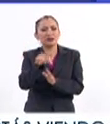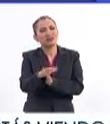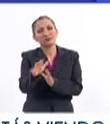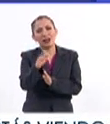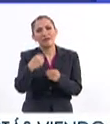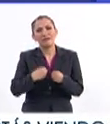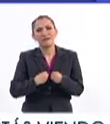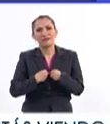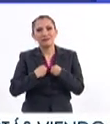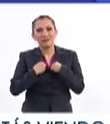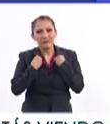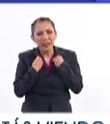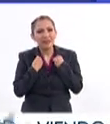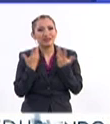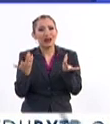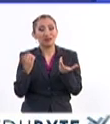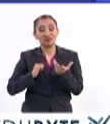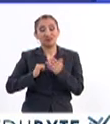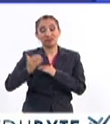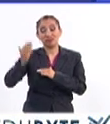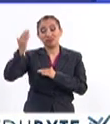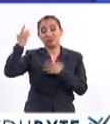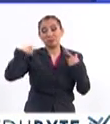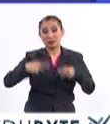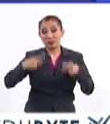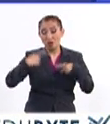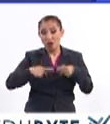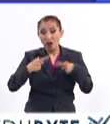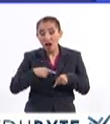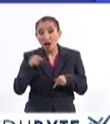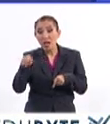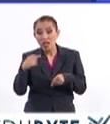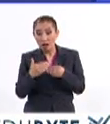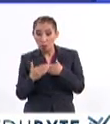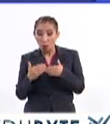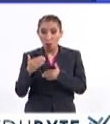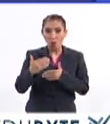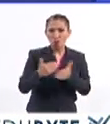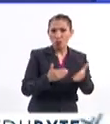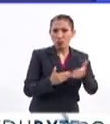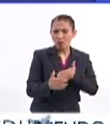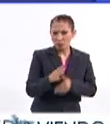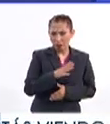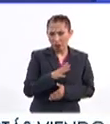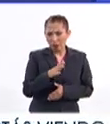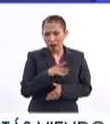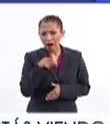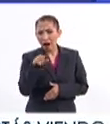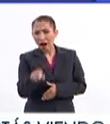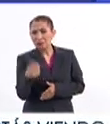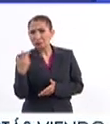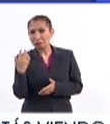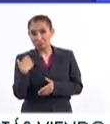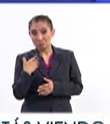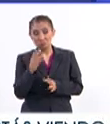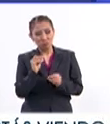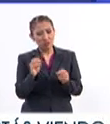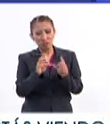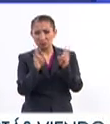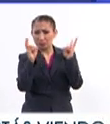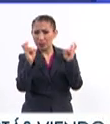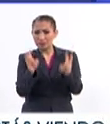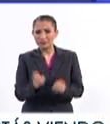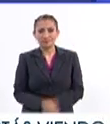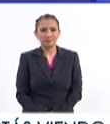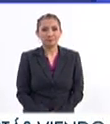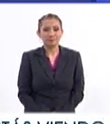que era la vida de nuestros antepasados y lo adelantados que estaban en su época en muchas